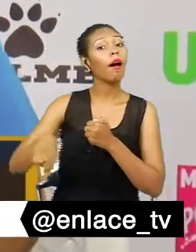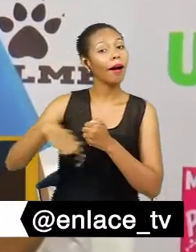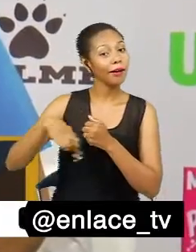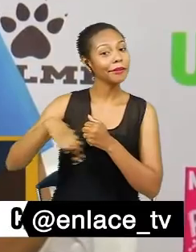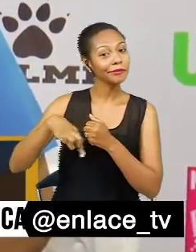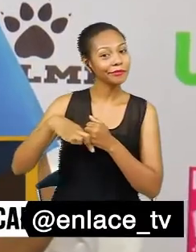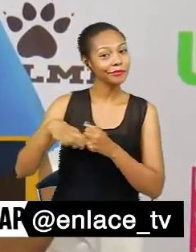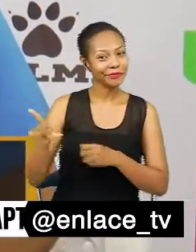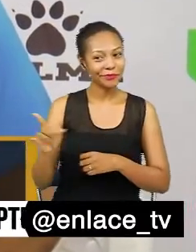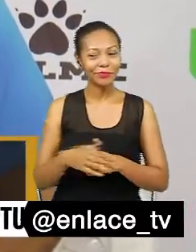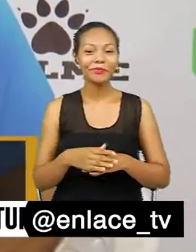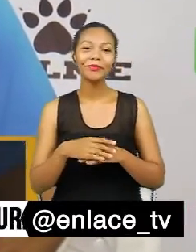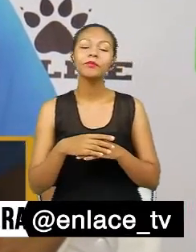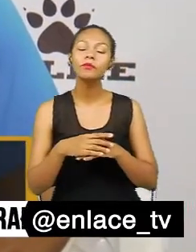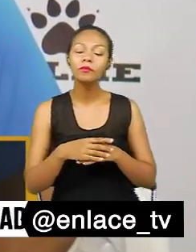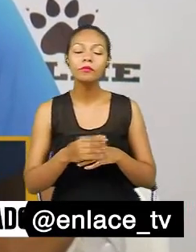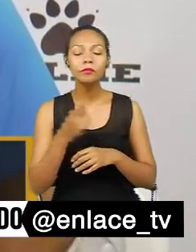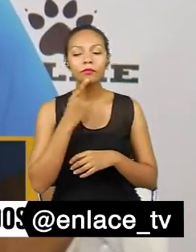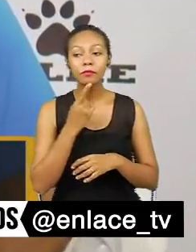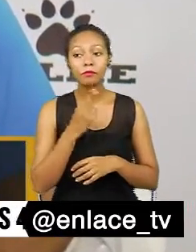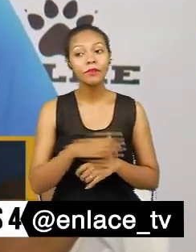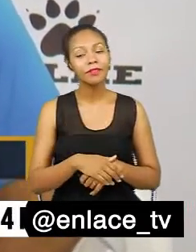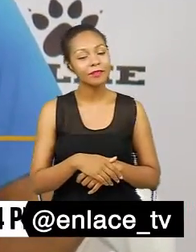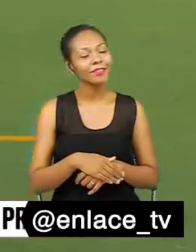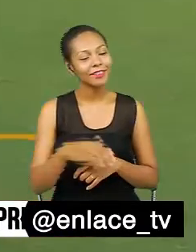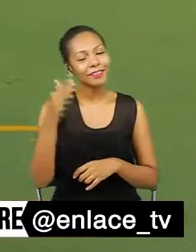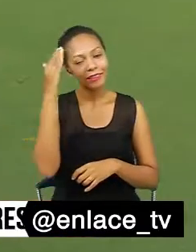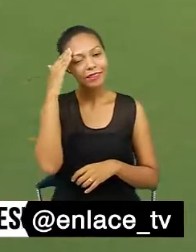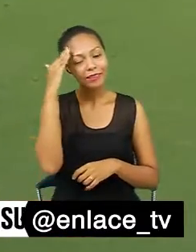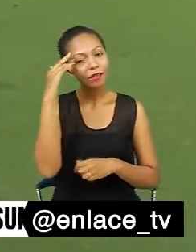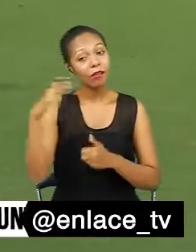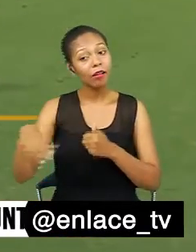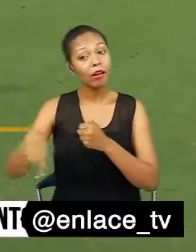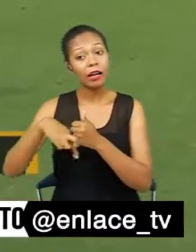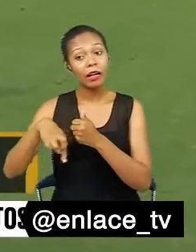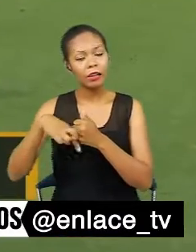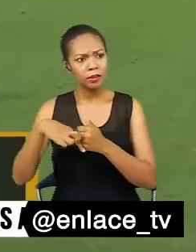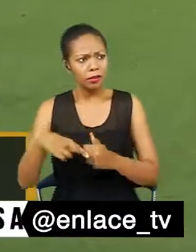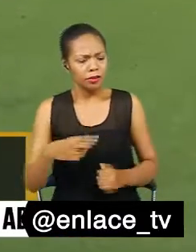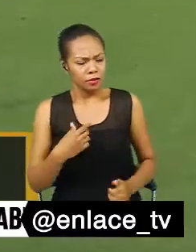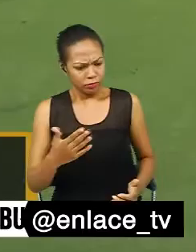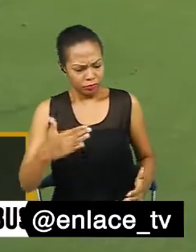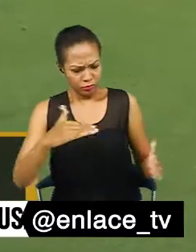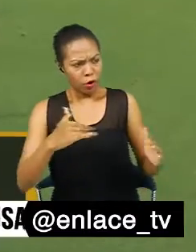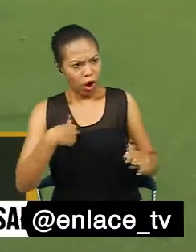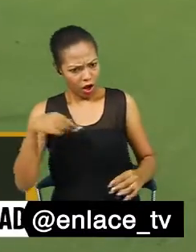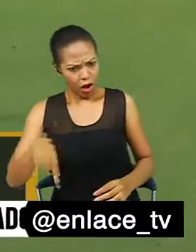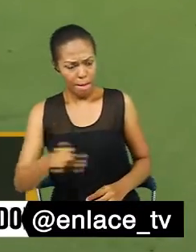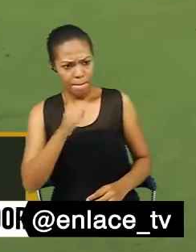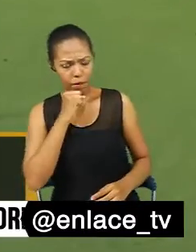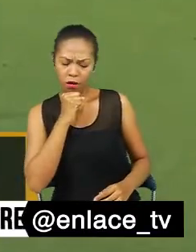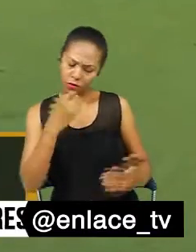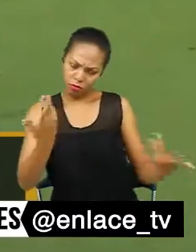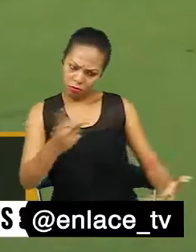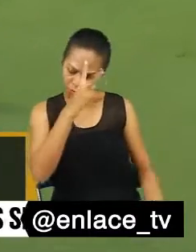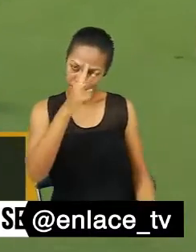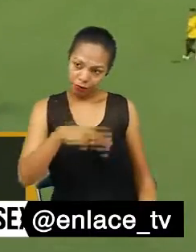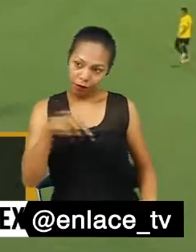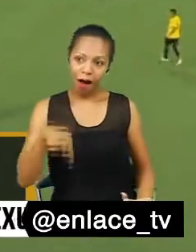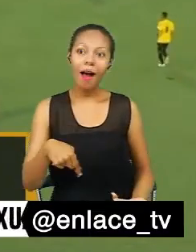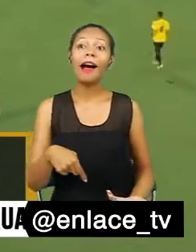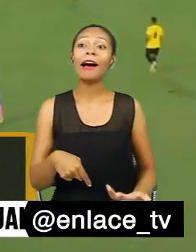Leonel Álvarez en sala de prensa dijo que sabían que la máquina amarilla de local haría respetar su casa y aunque intentaron contrarrestar las